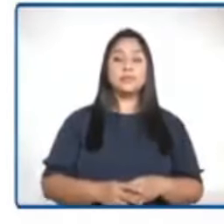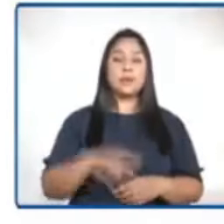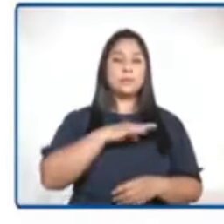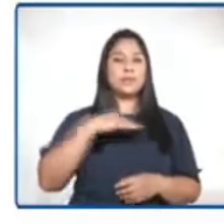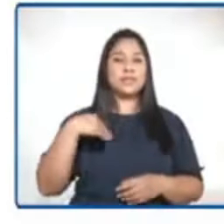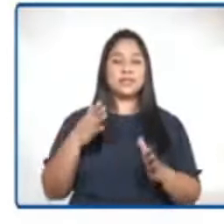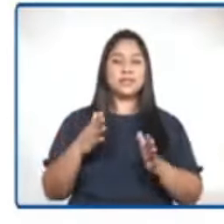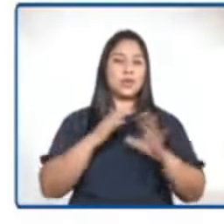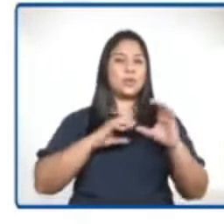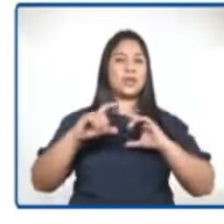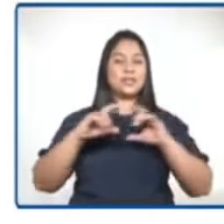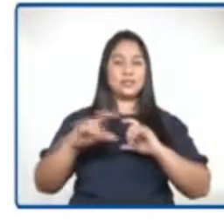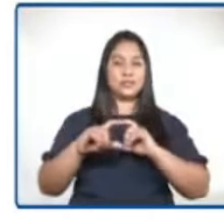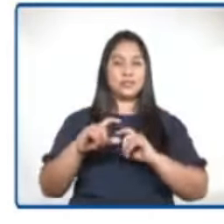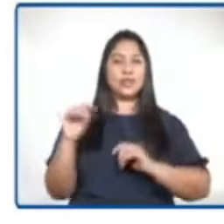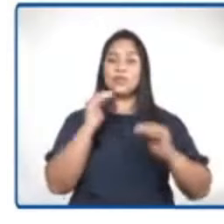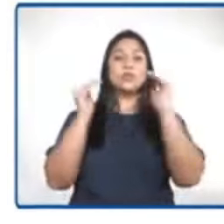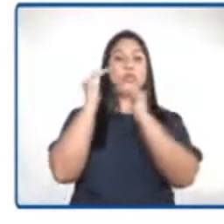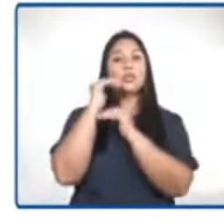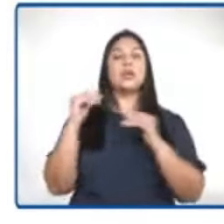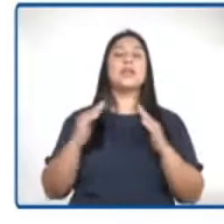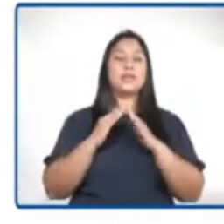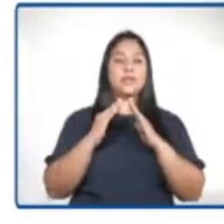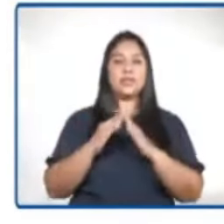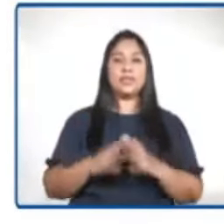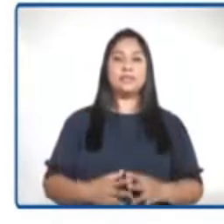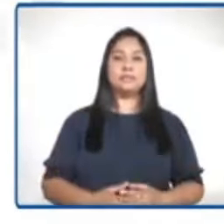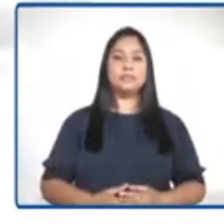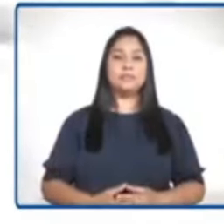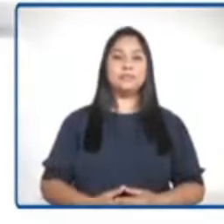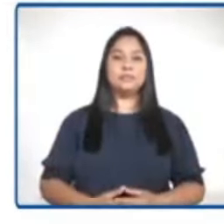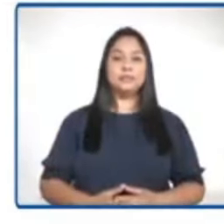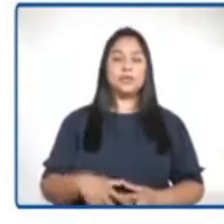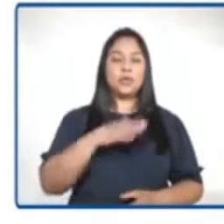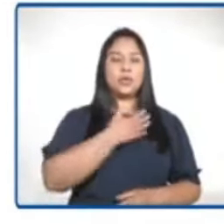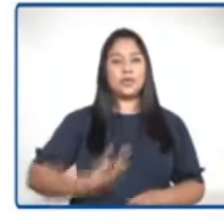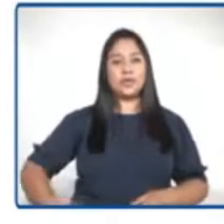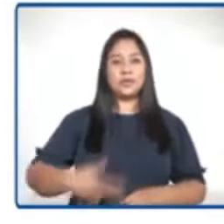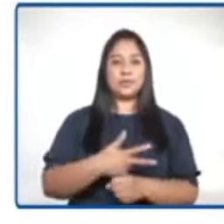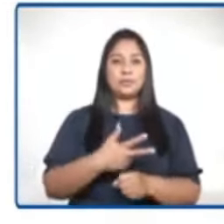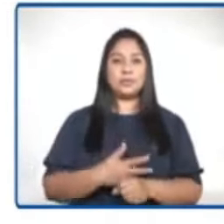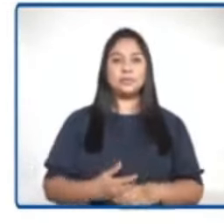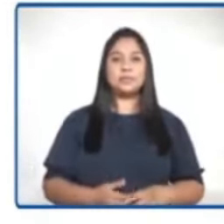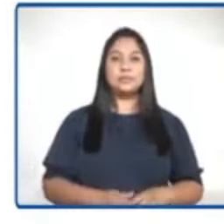Ministerio de Comunicaciones, Infraestructura y Vivienda. Gobierno